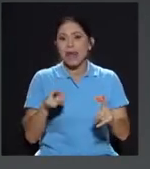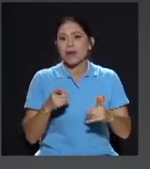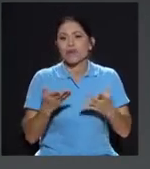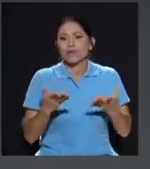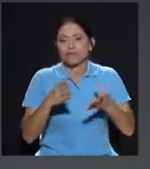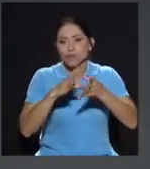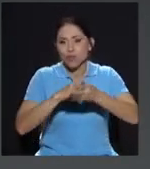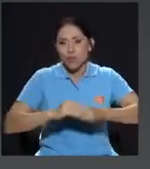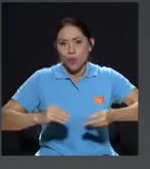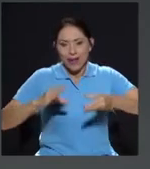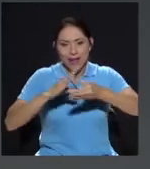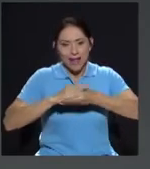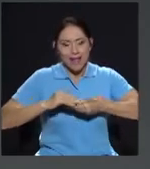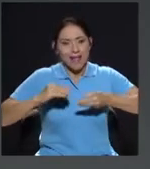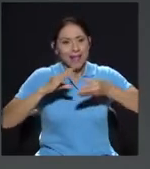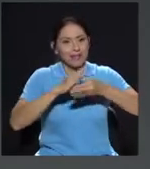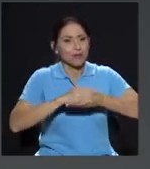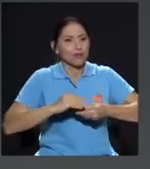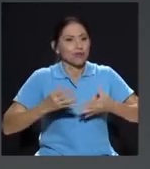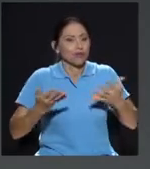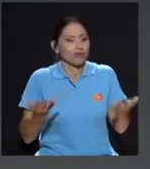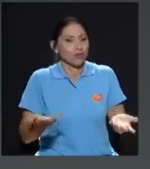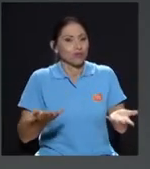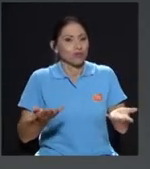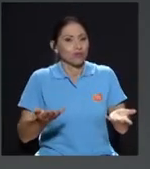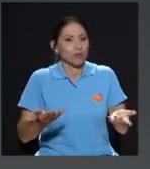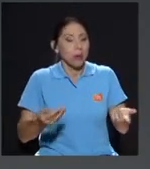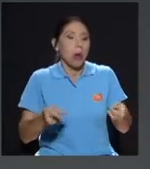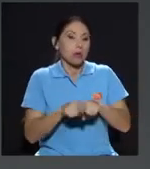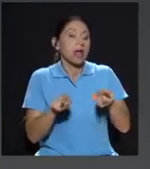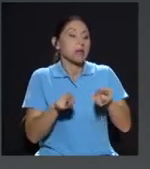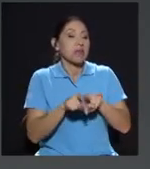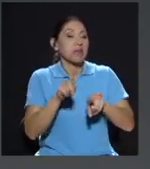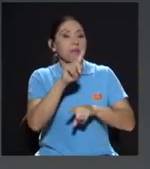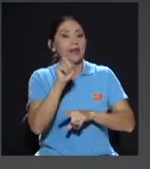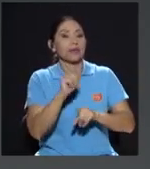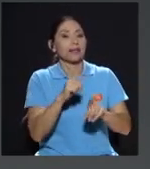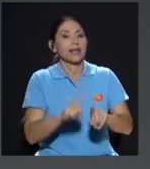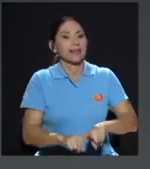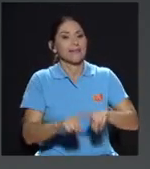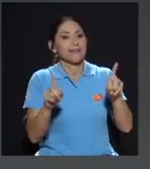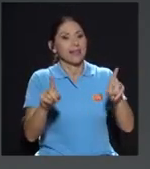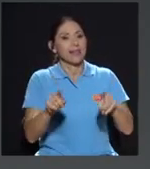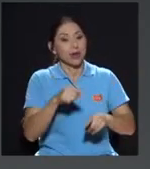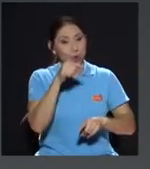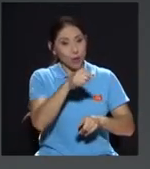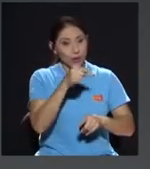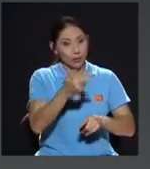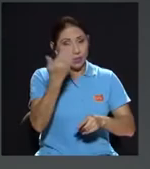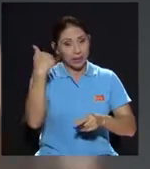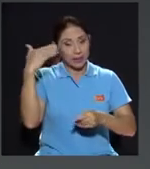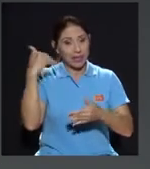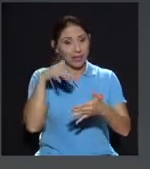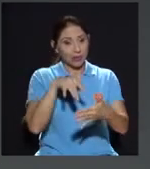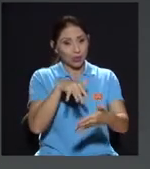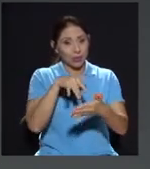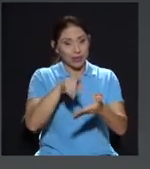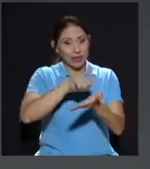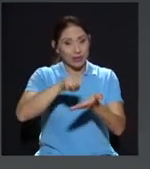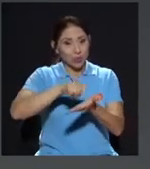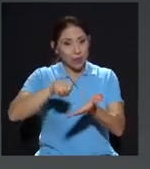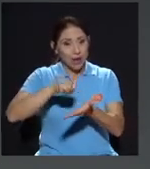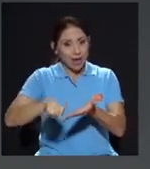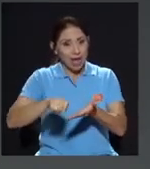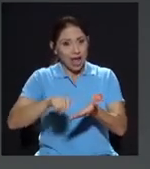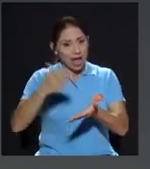cuéntanos otra manera de preguntárselo sería cuando usted iba a la escuela primaria la que fue usted se imaginó